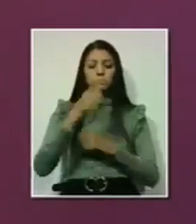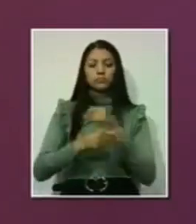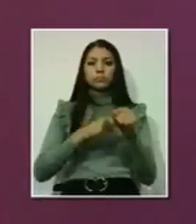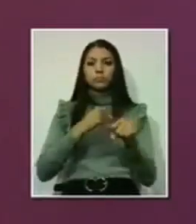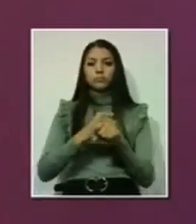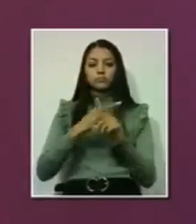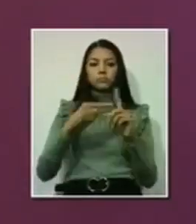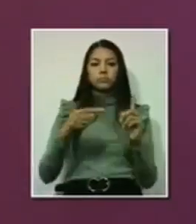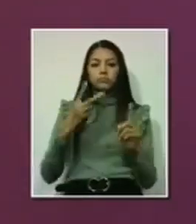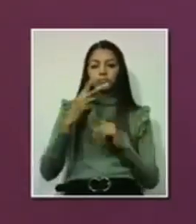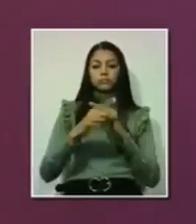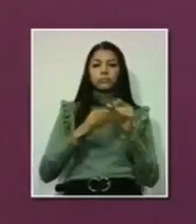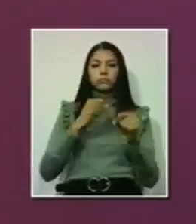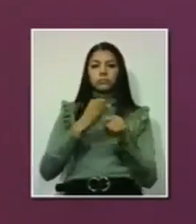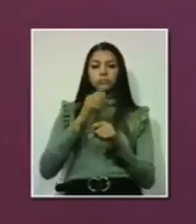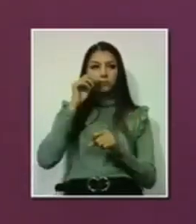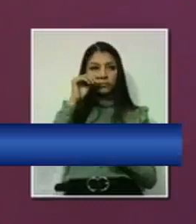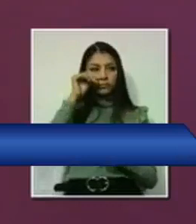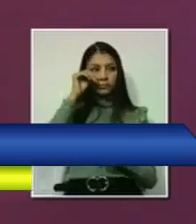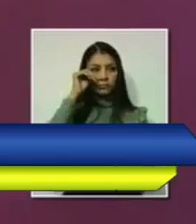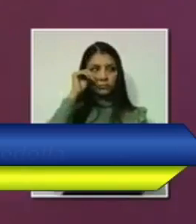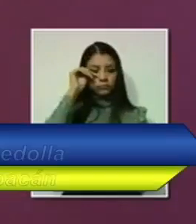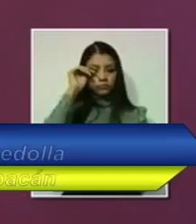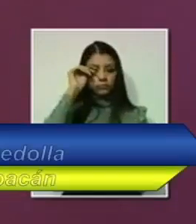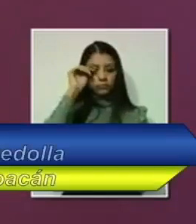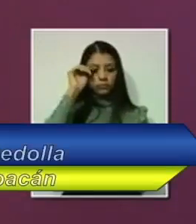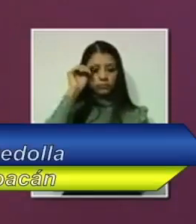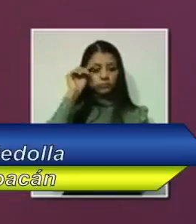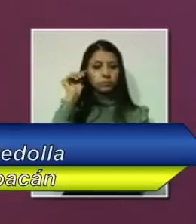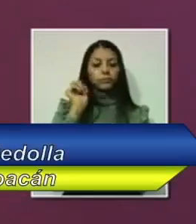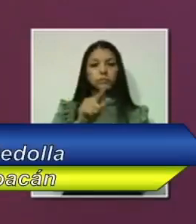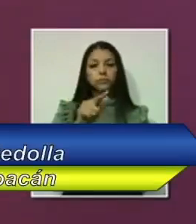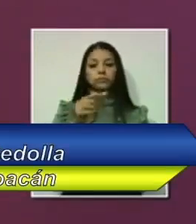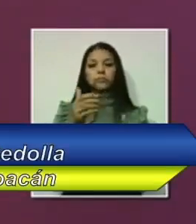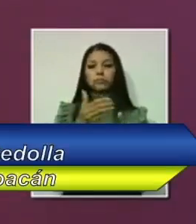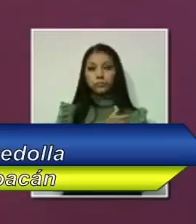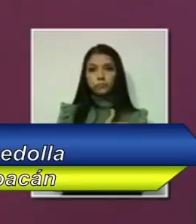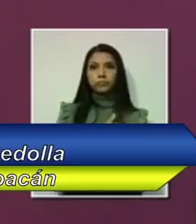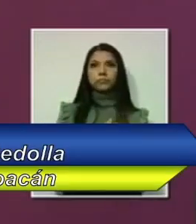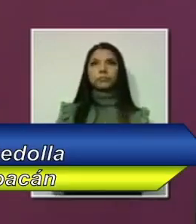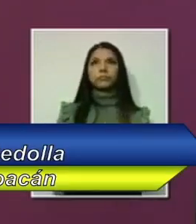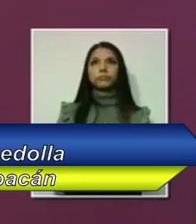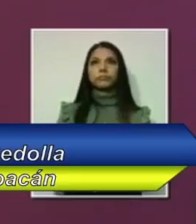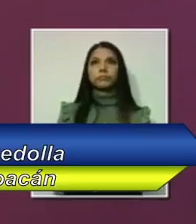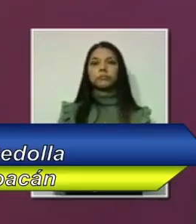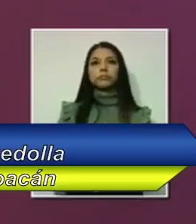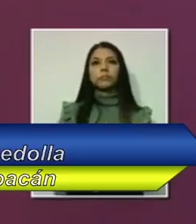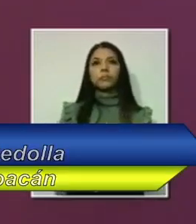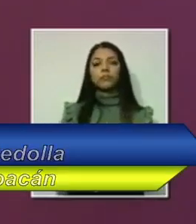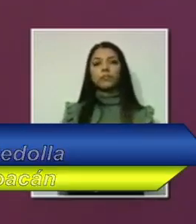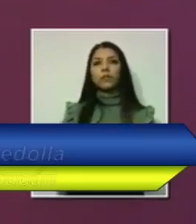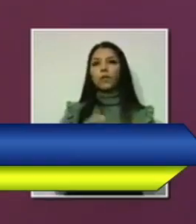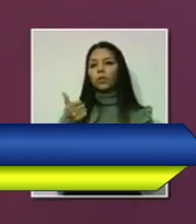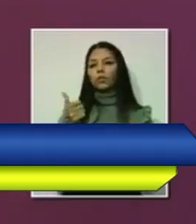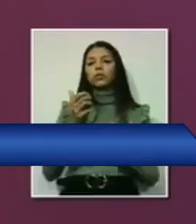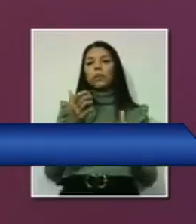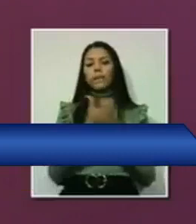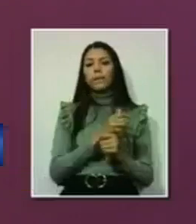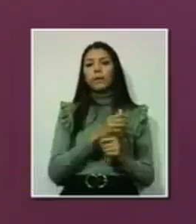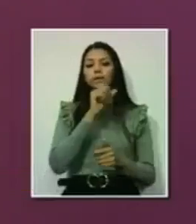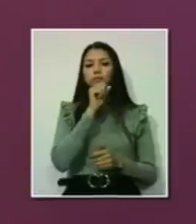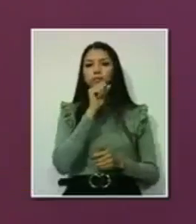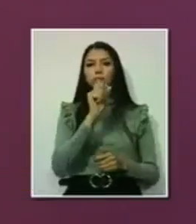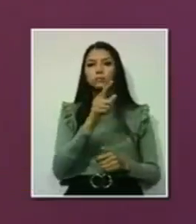bar. También sobre Avenida Enrique Ramírez Miguel, otro bar que también